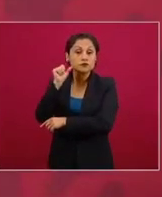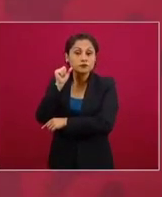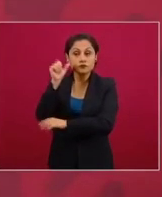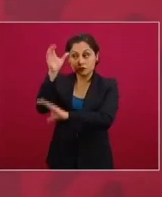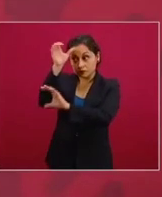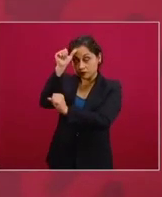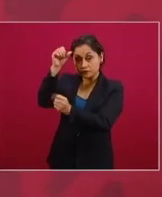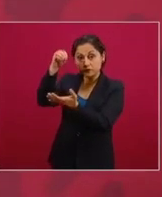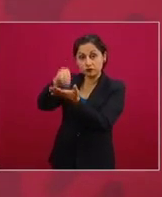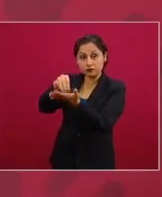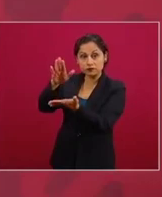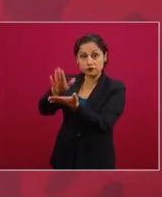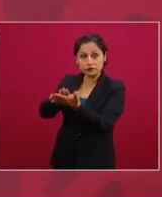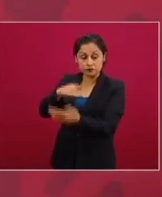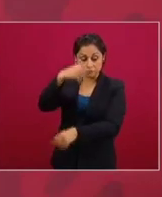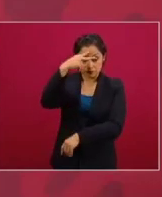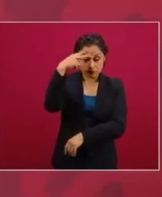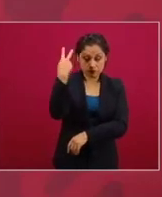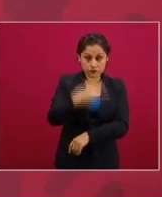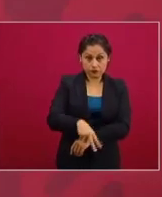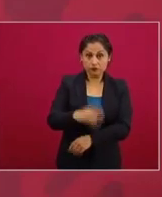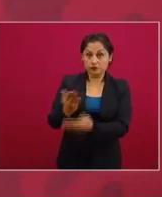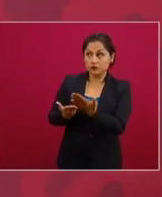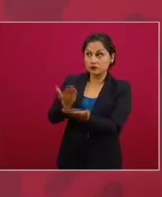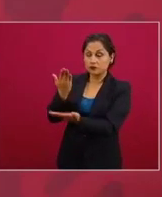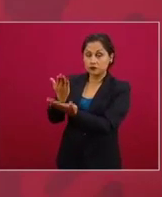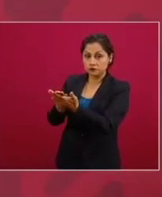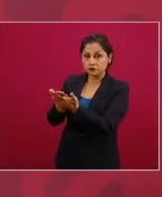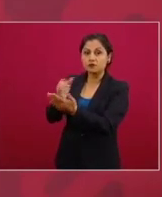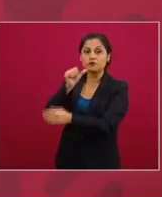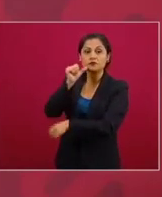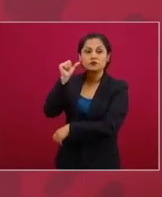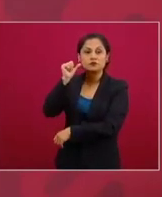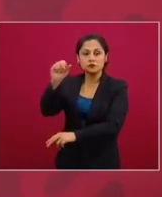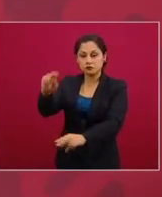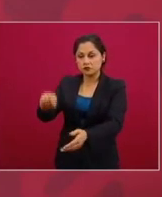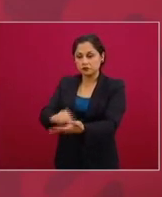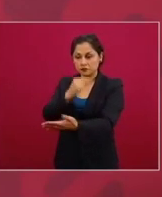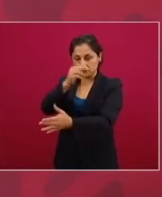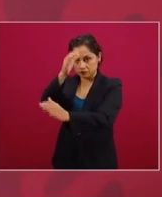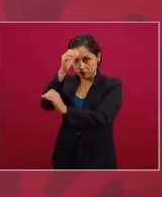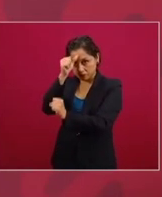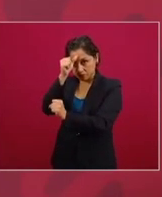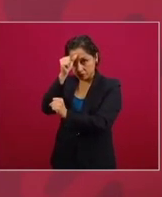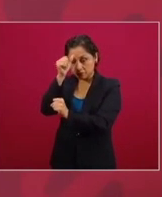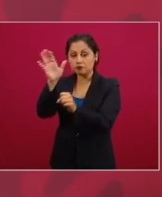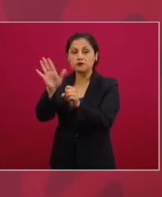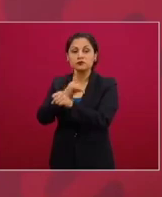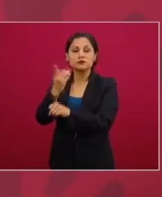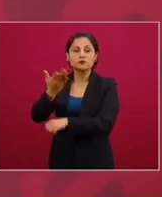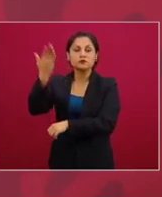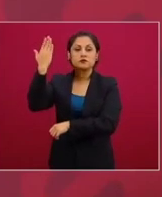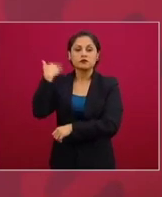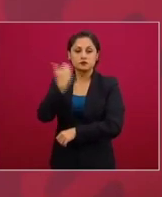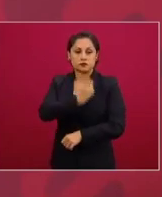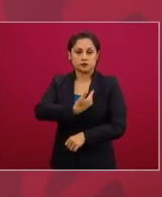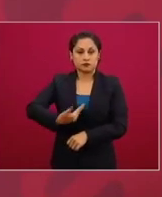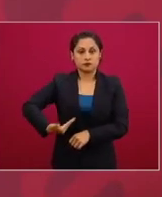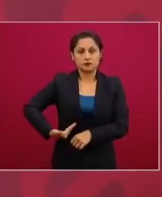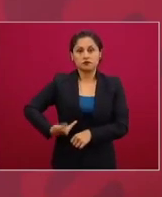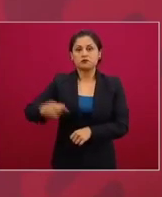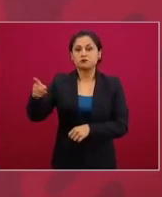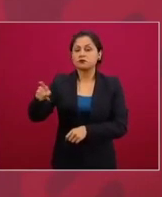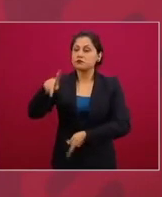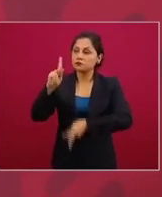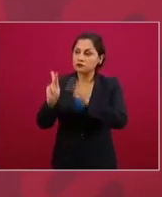gente. Por México, denle like, todo por eso, denle like. Derivada de la conversación que sostuvo el señor presidente de la República con el